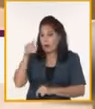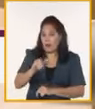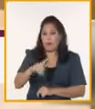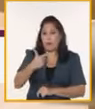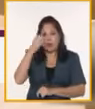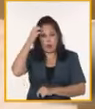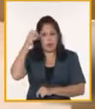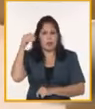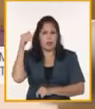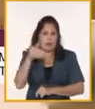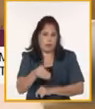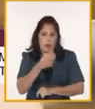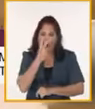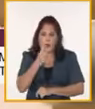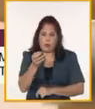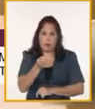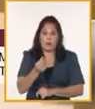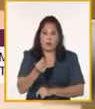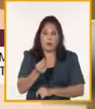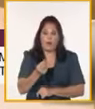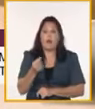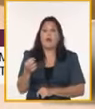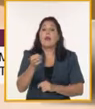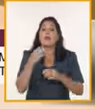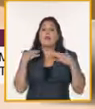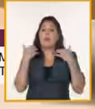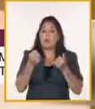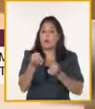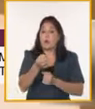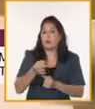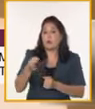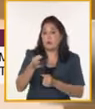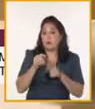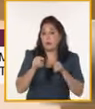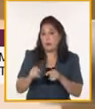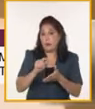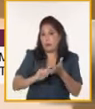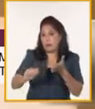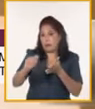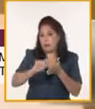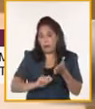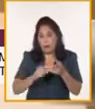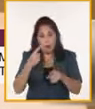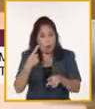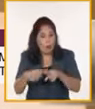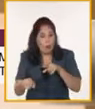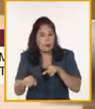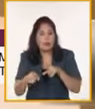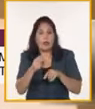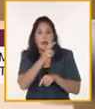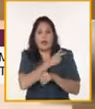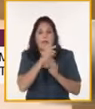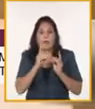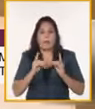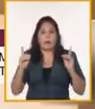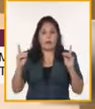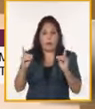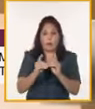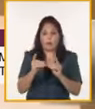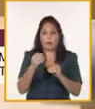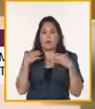economía las direcciones municipales de desarrollo territorial en el nombre de sus directores los jefes de departamento actores económicos los direcciones